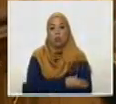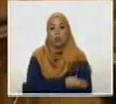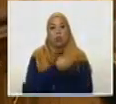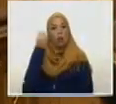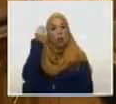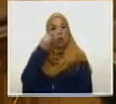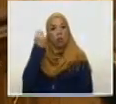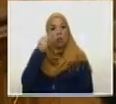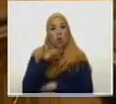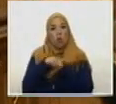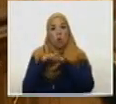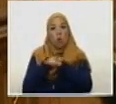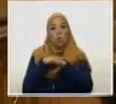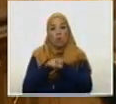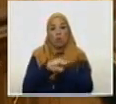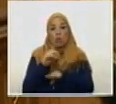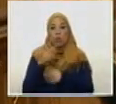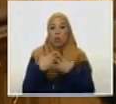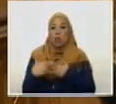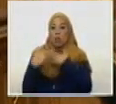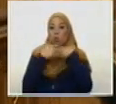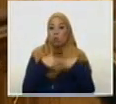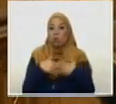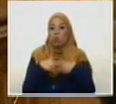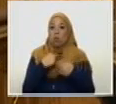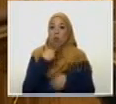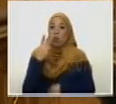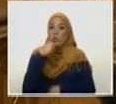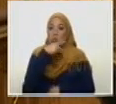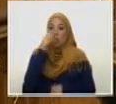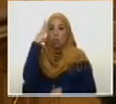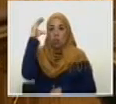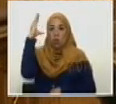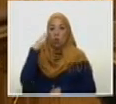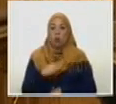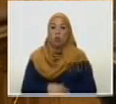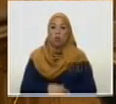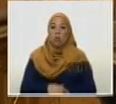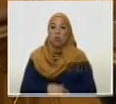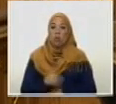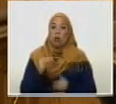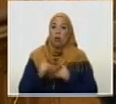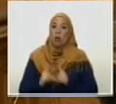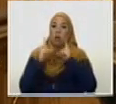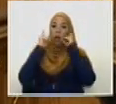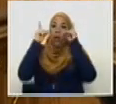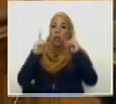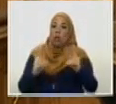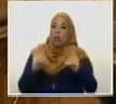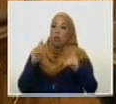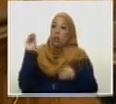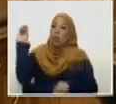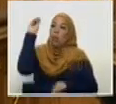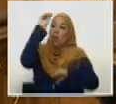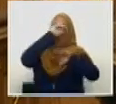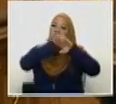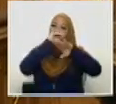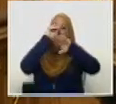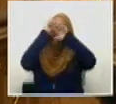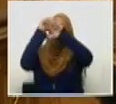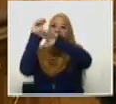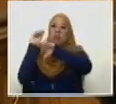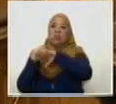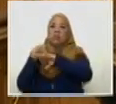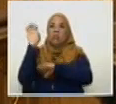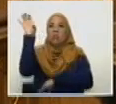¿cree el gobierno de los Estados Unidos que es la voz de Dios para decirle al resto de las naciones lo que está bueno y lo que está